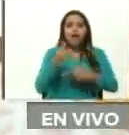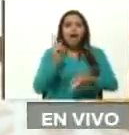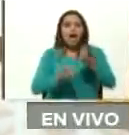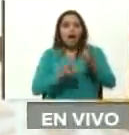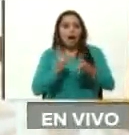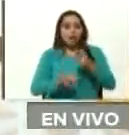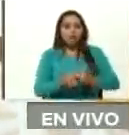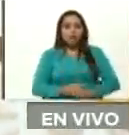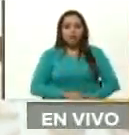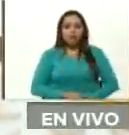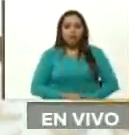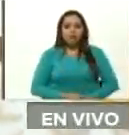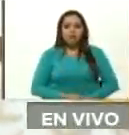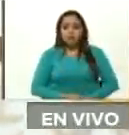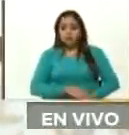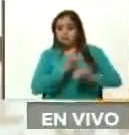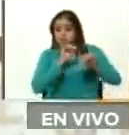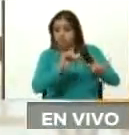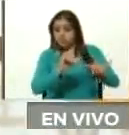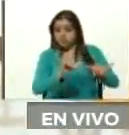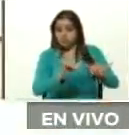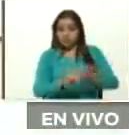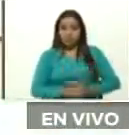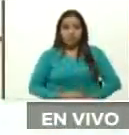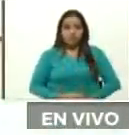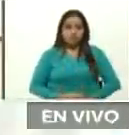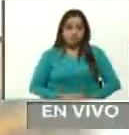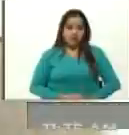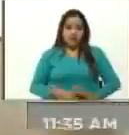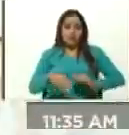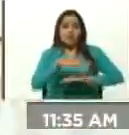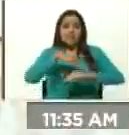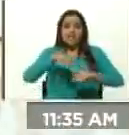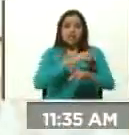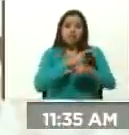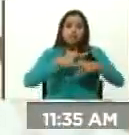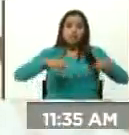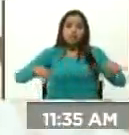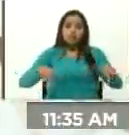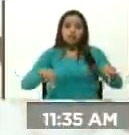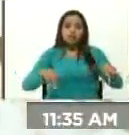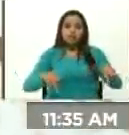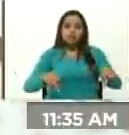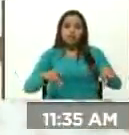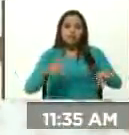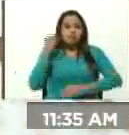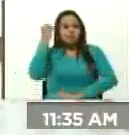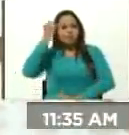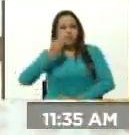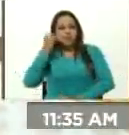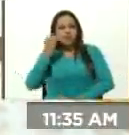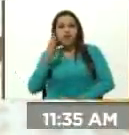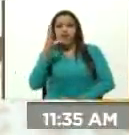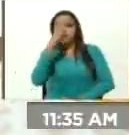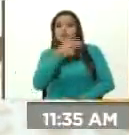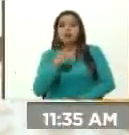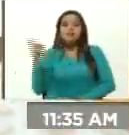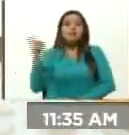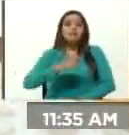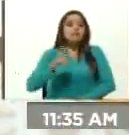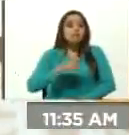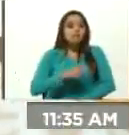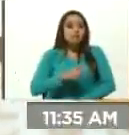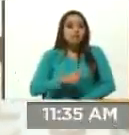cargos. Por ello, el Ministerio Público considera que no se cumplen los requisitos